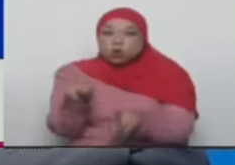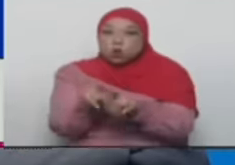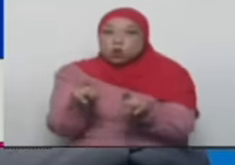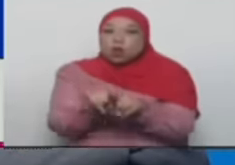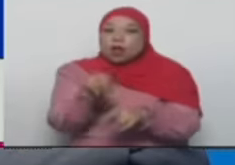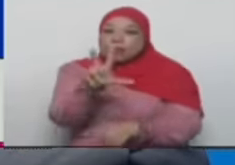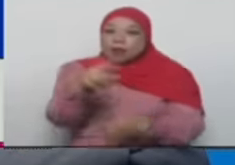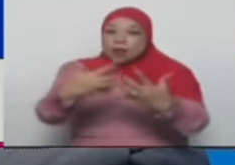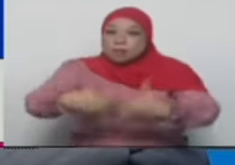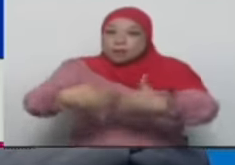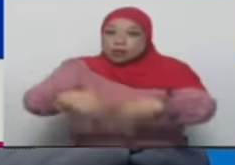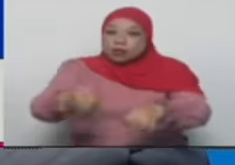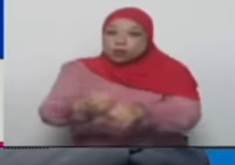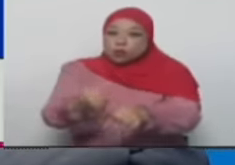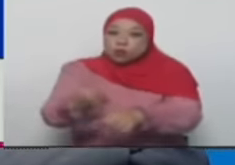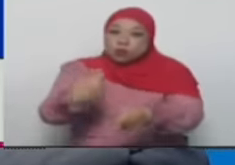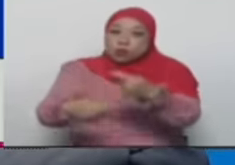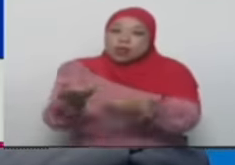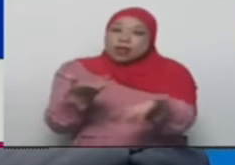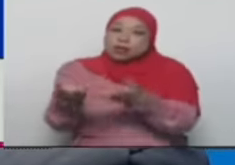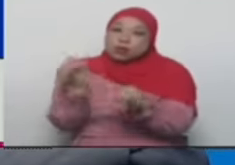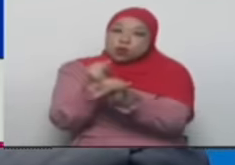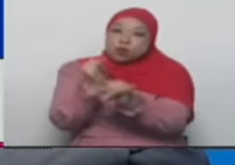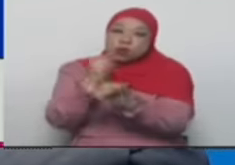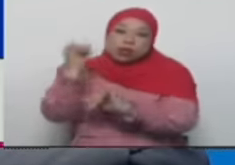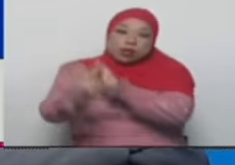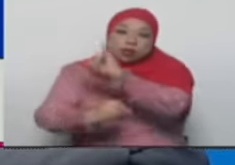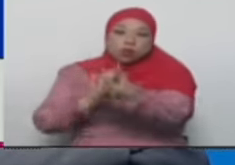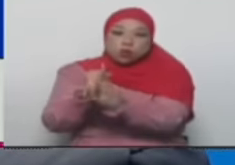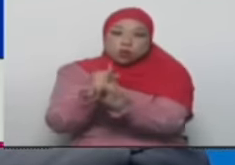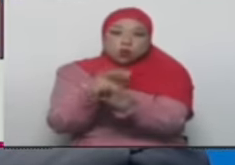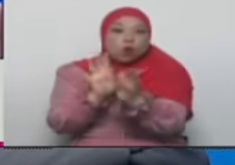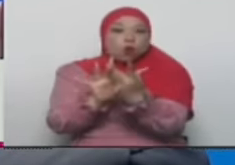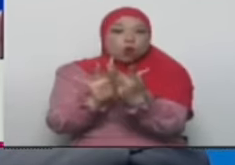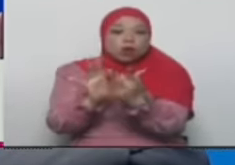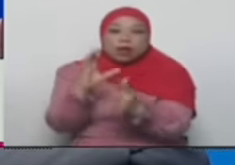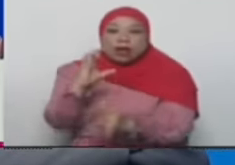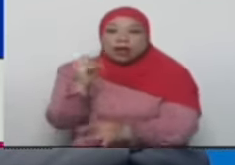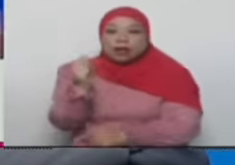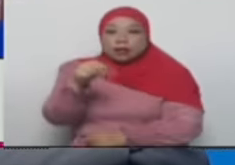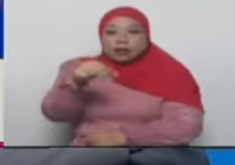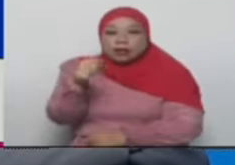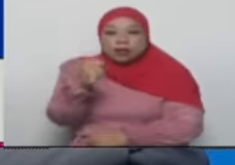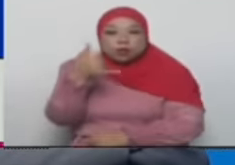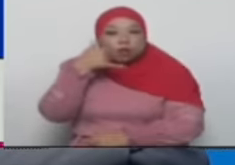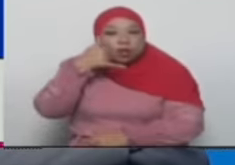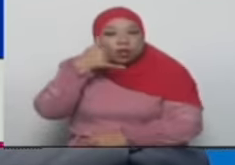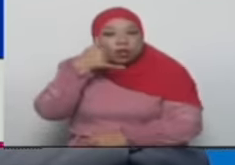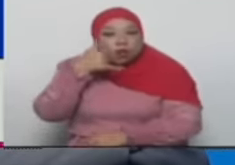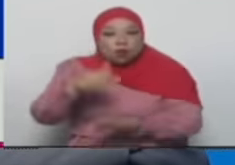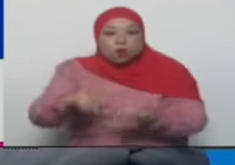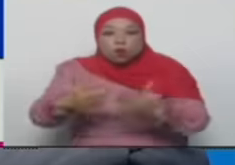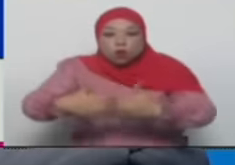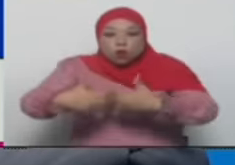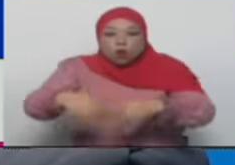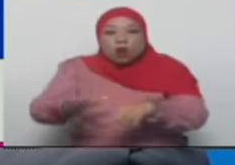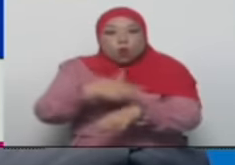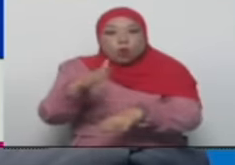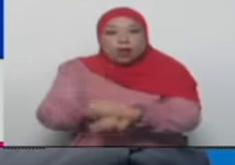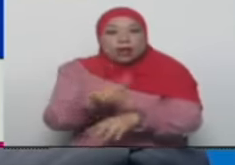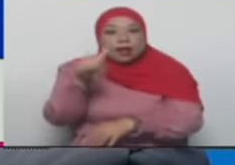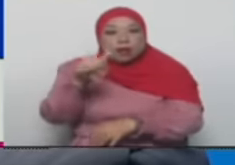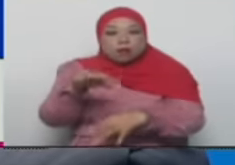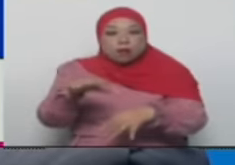tres empresas también proveedoras de servicios internacionales de enlaces a CAN TV tuvieron afectación el día jueves y el día viernes y durante el día